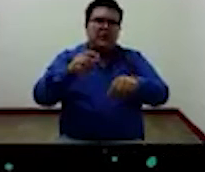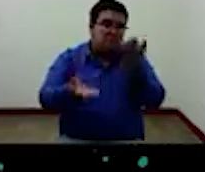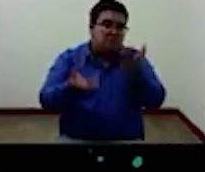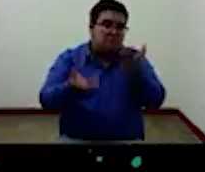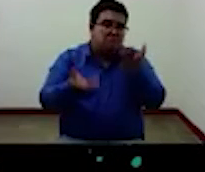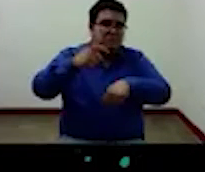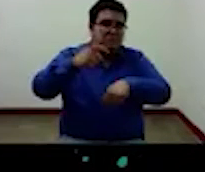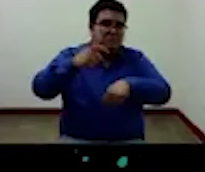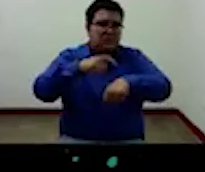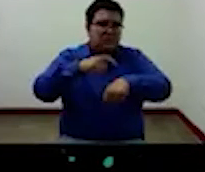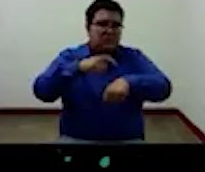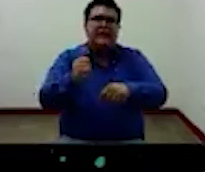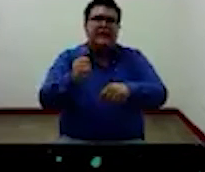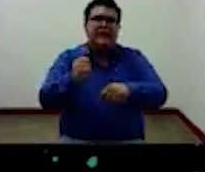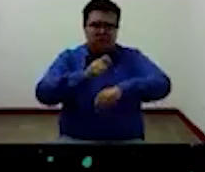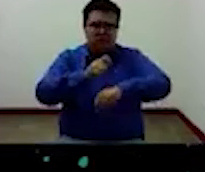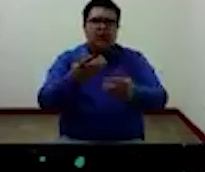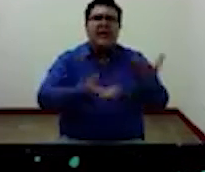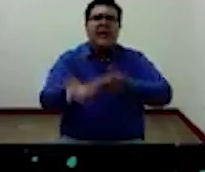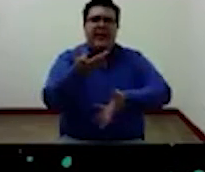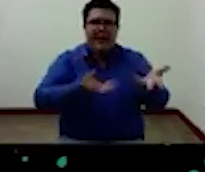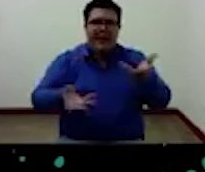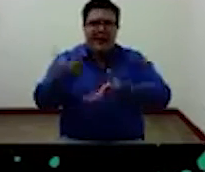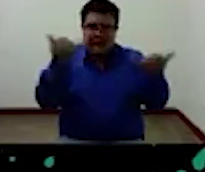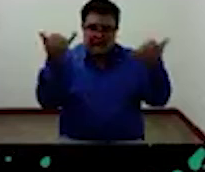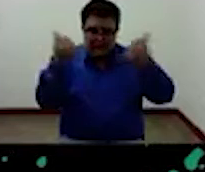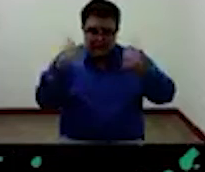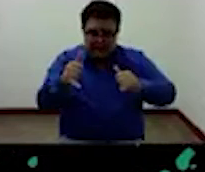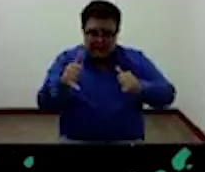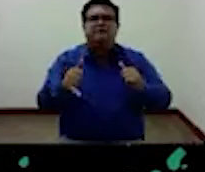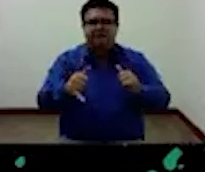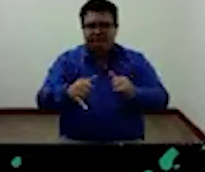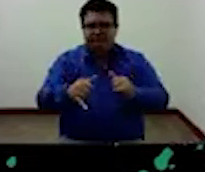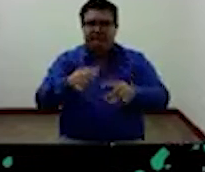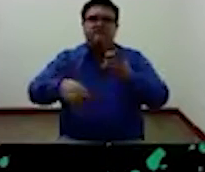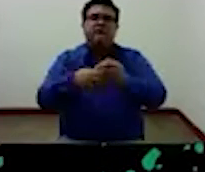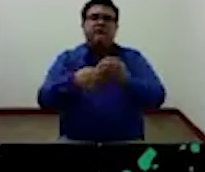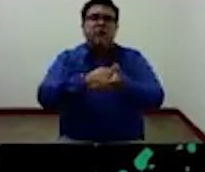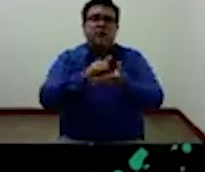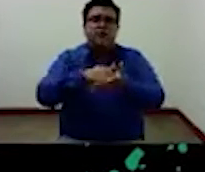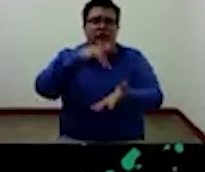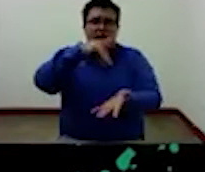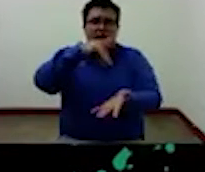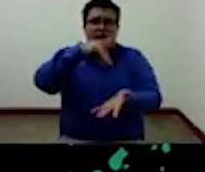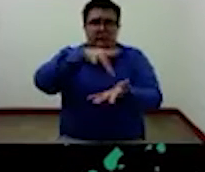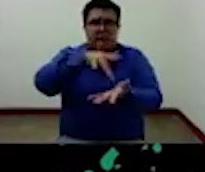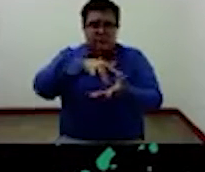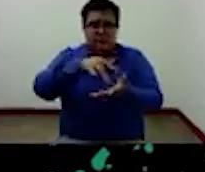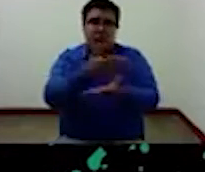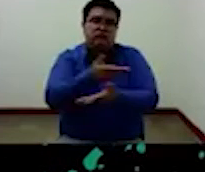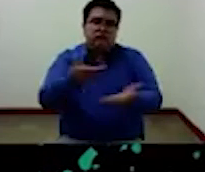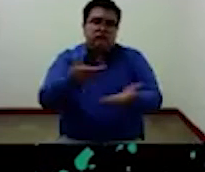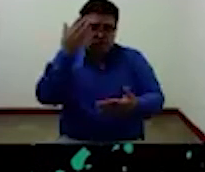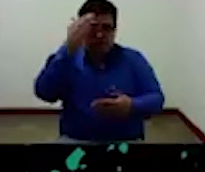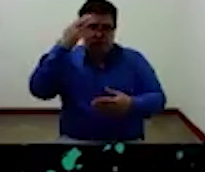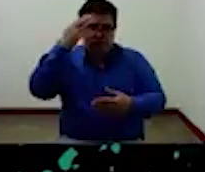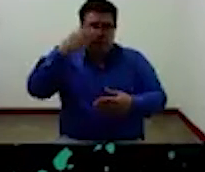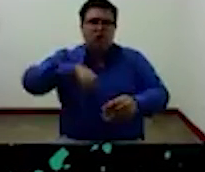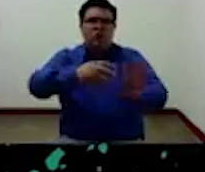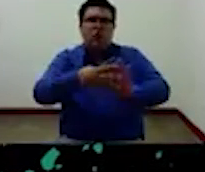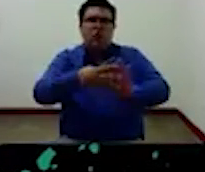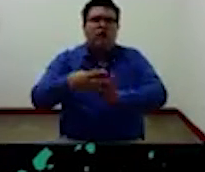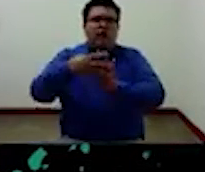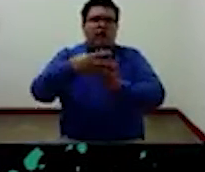10 minutos. Para llevar un registro de asistencia de cada ponencia, hemos creado un formulario que